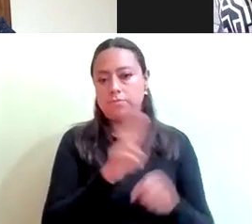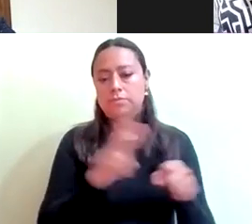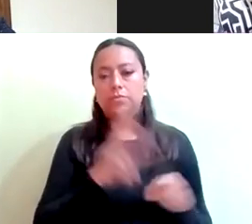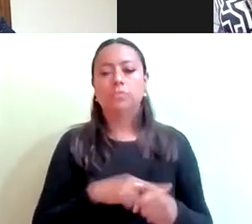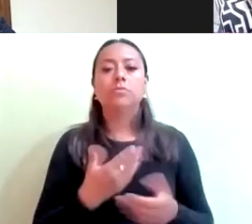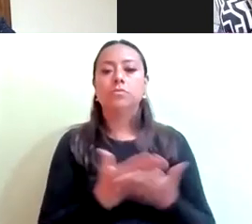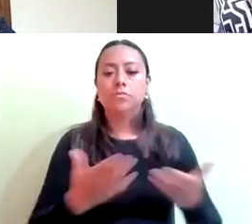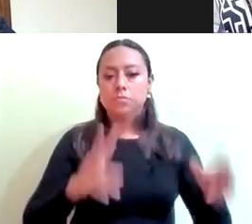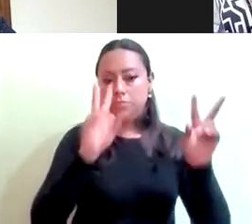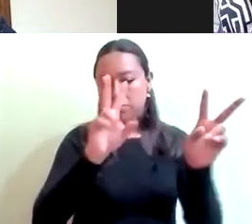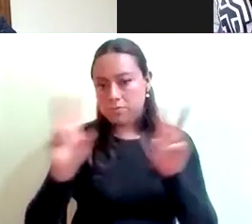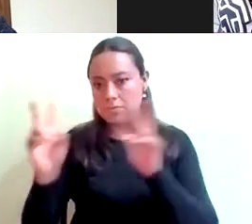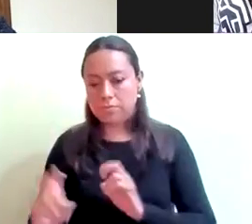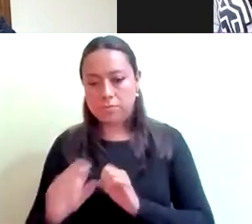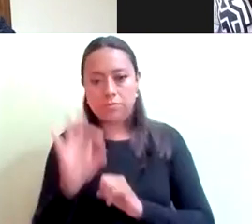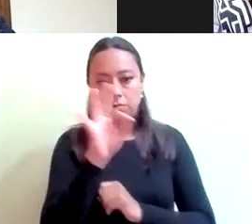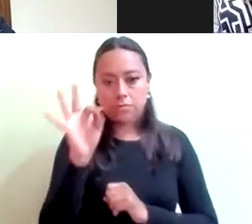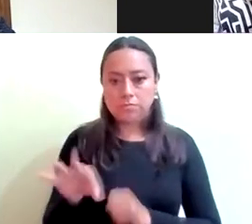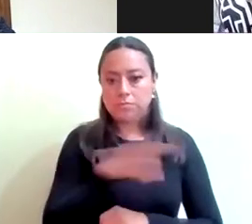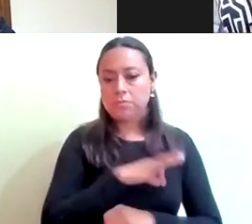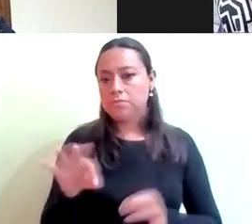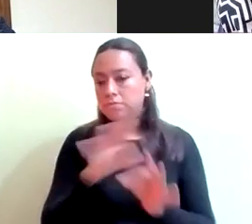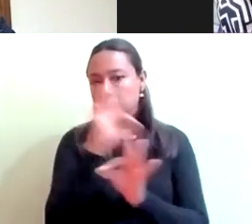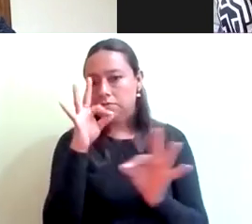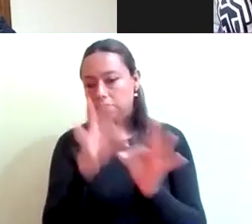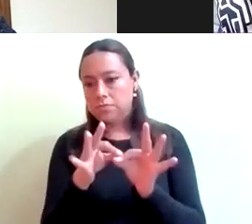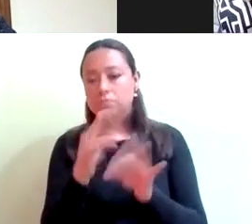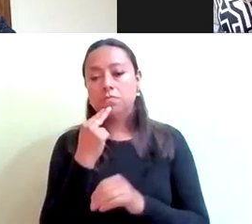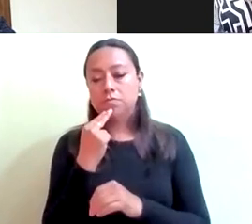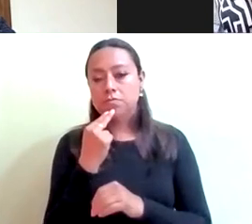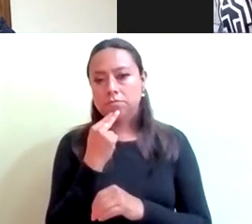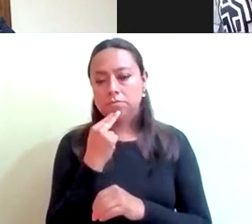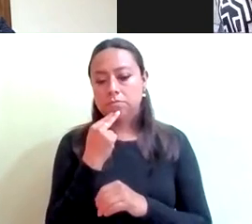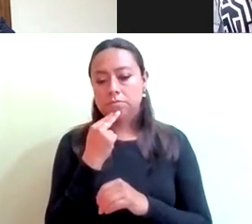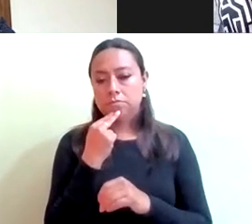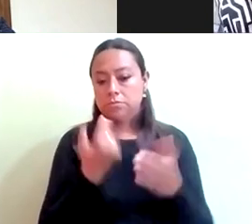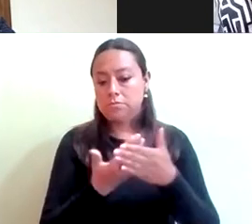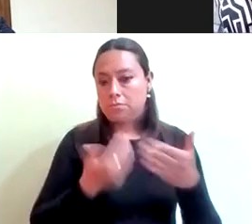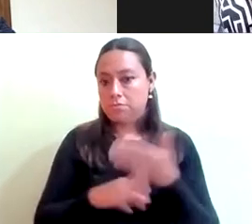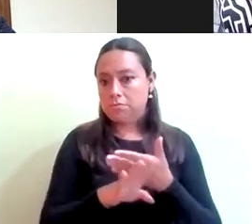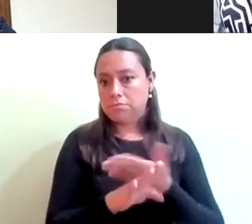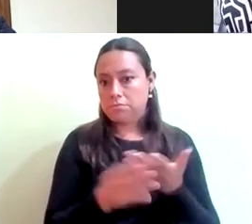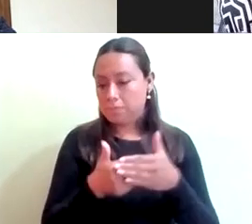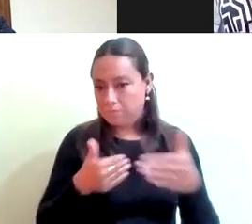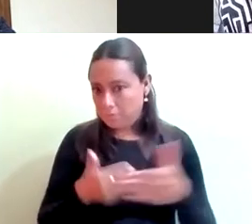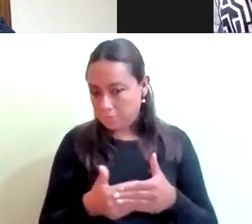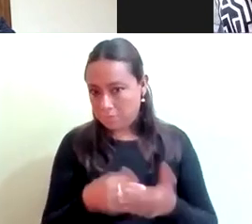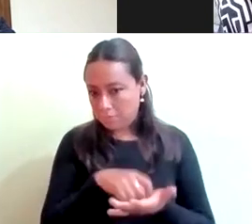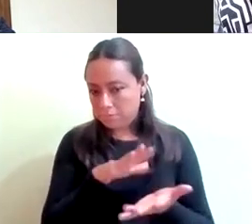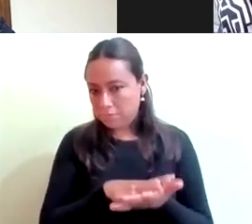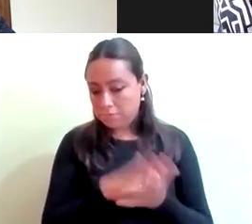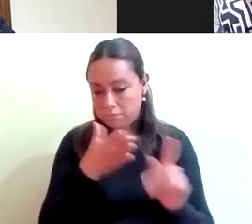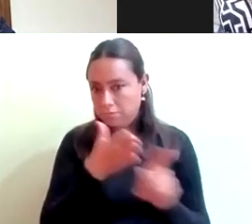rubros y porcentajes que se pueden ejercer no se prevén específicamente, sino